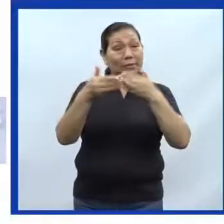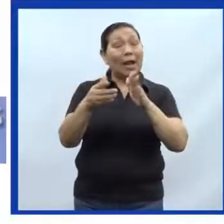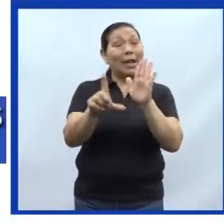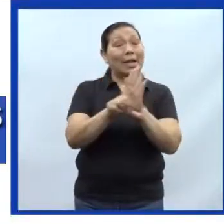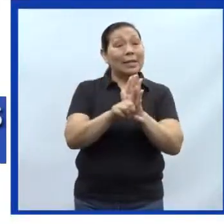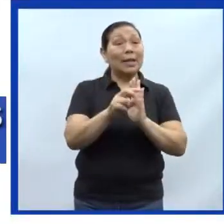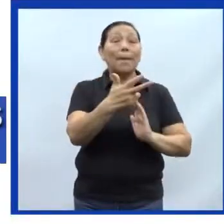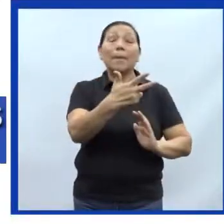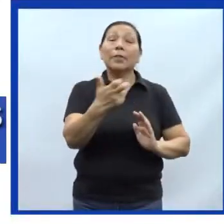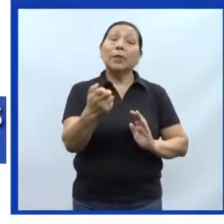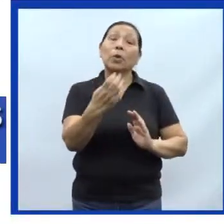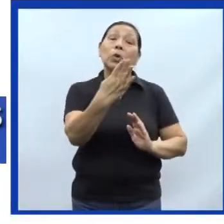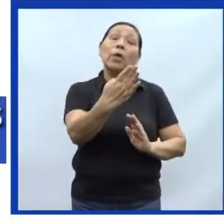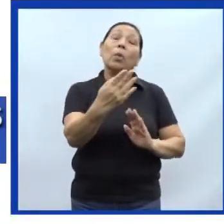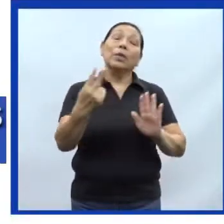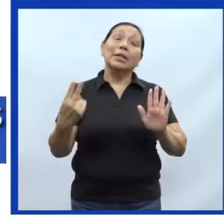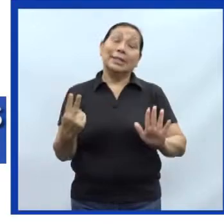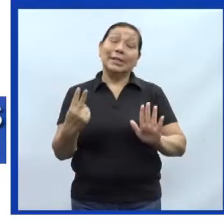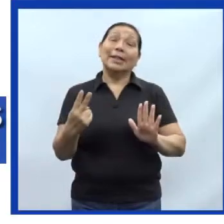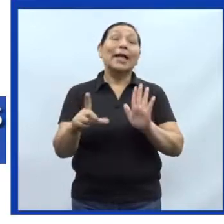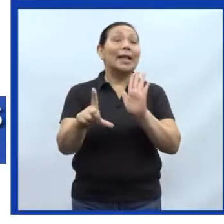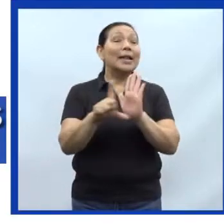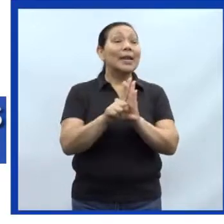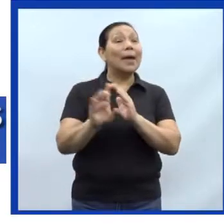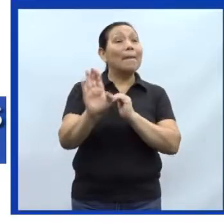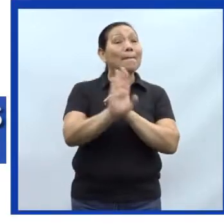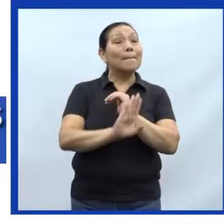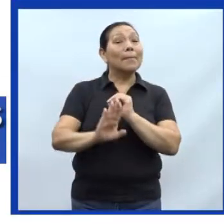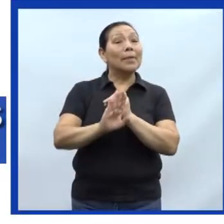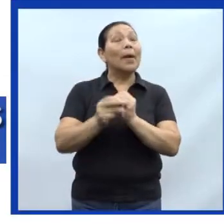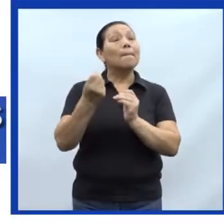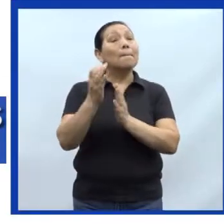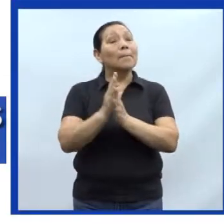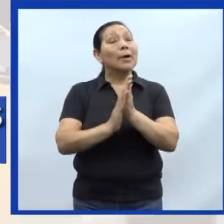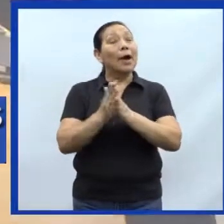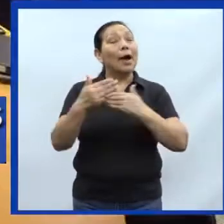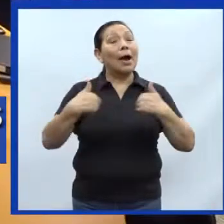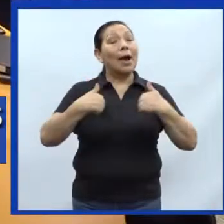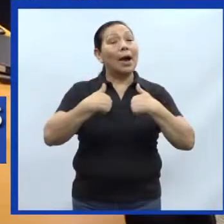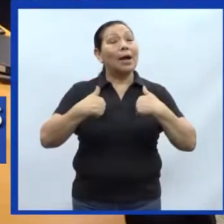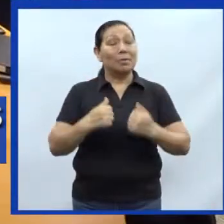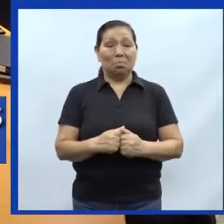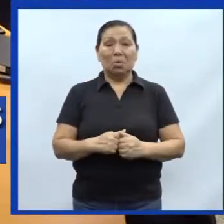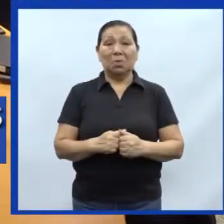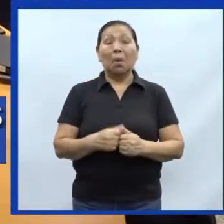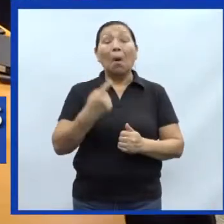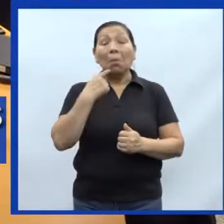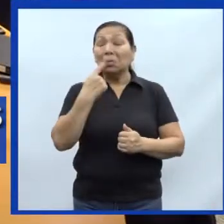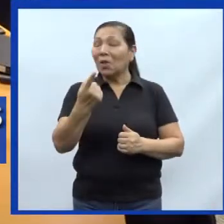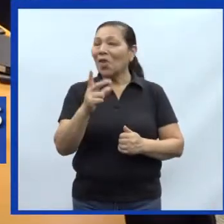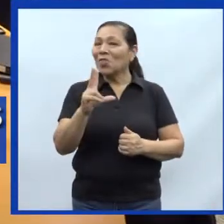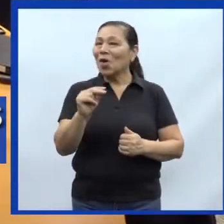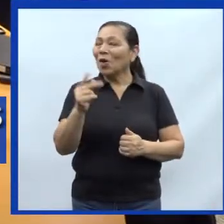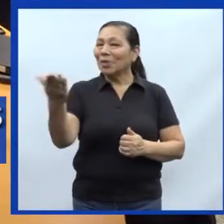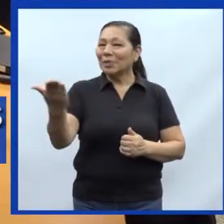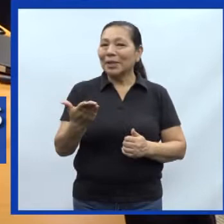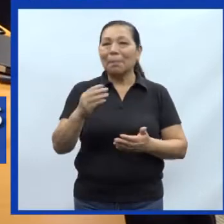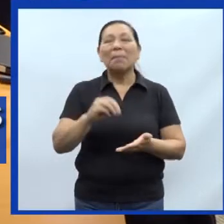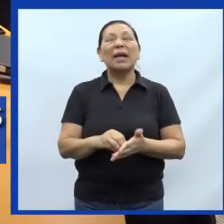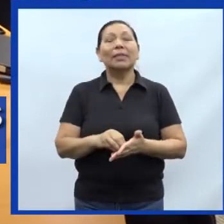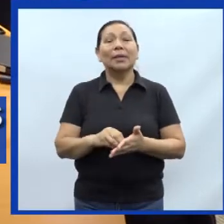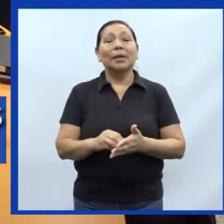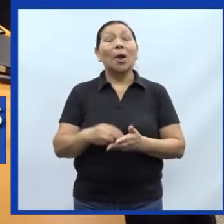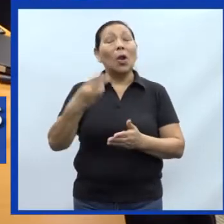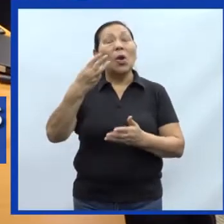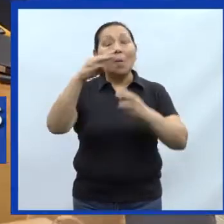Ley 3047, Ley de Protección y Bienestar Animal. Votaron por declarar infundada la demanda